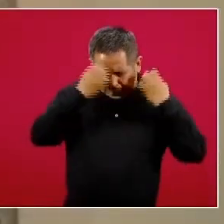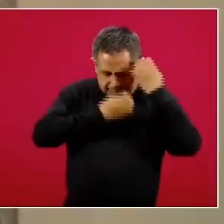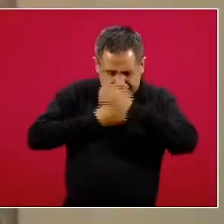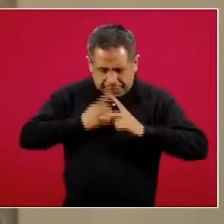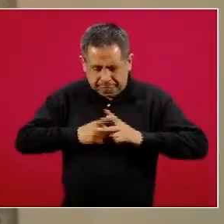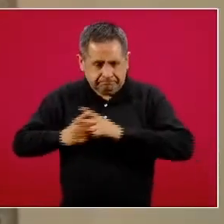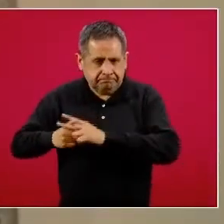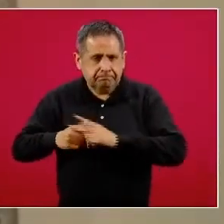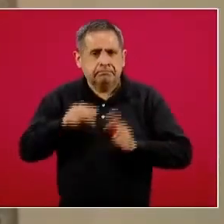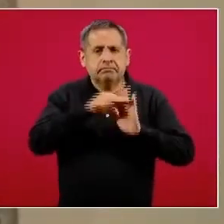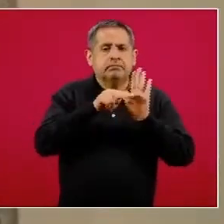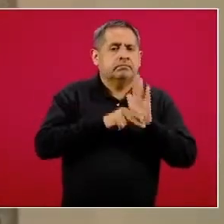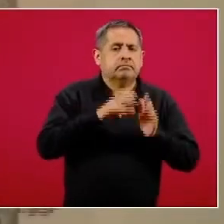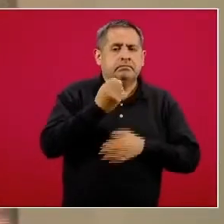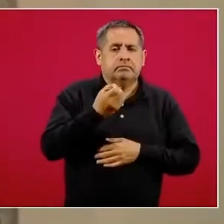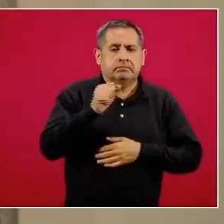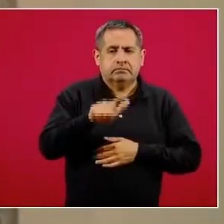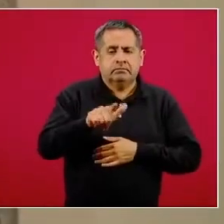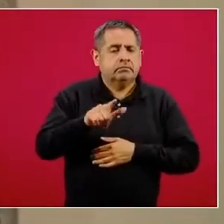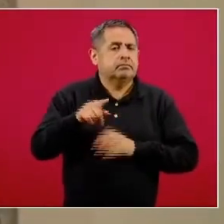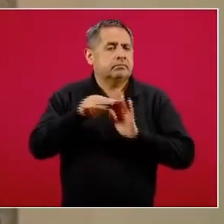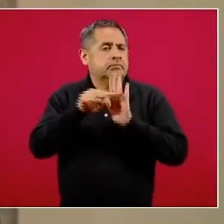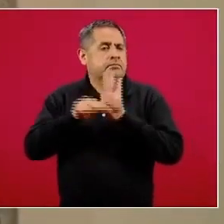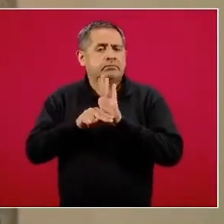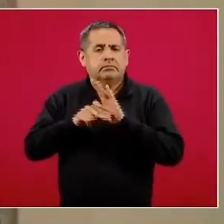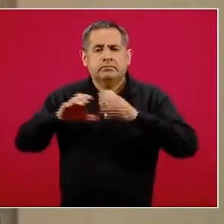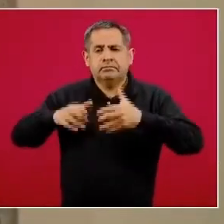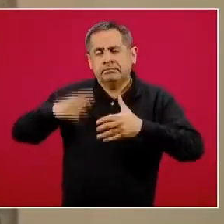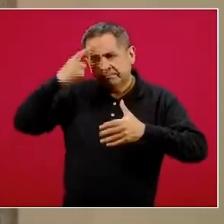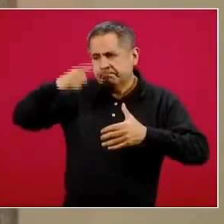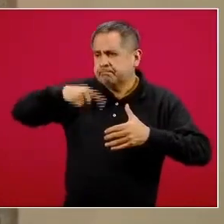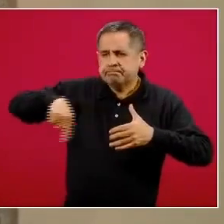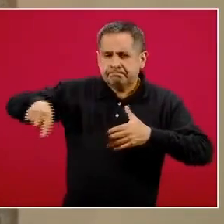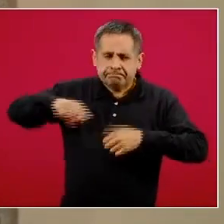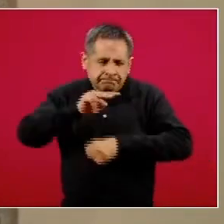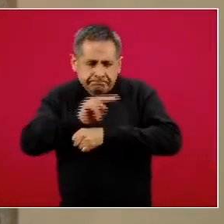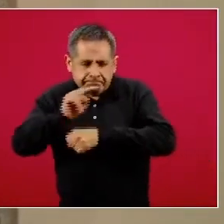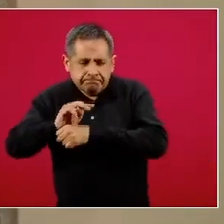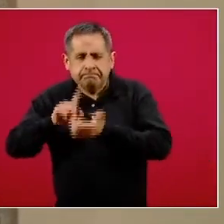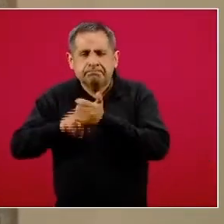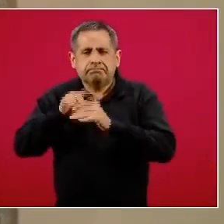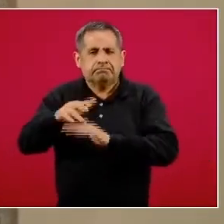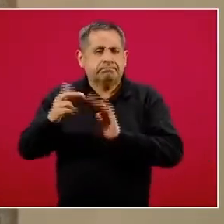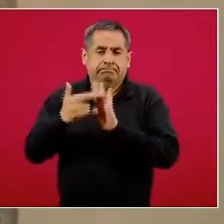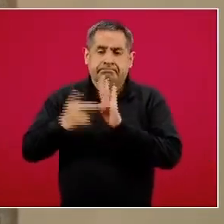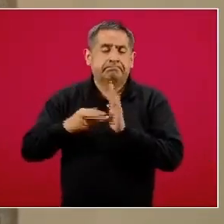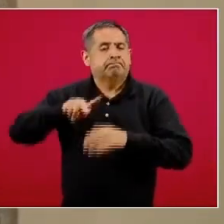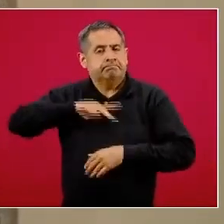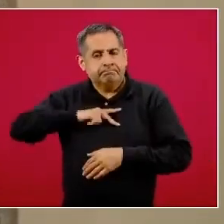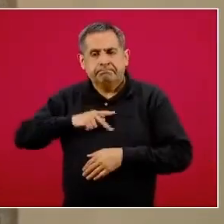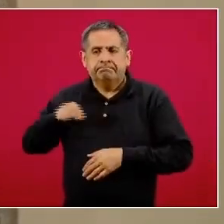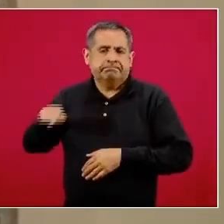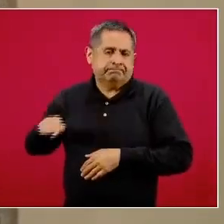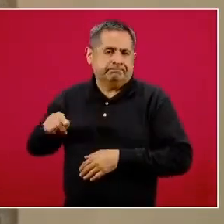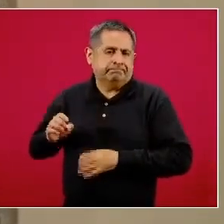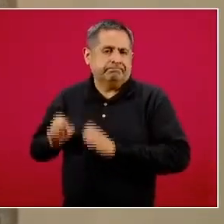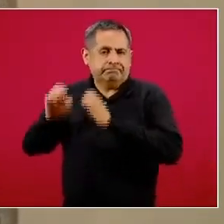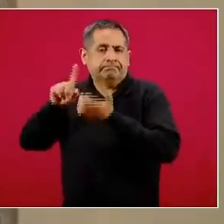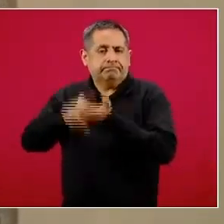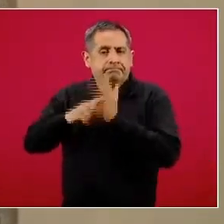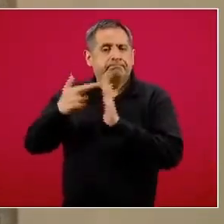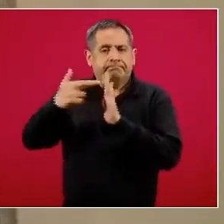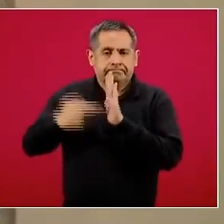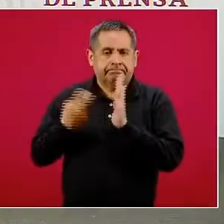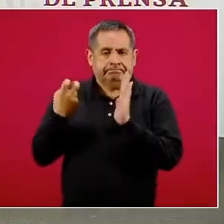norma oficial 017 es la norma para la vigilancia epidemiológica y es el marco normativo que rige como tal al sistema y como